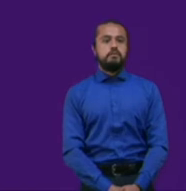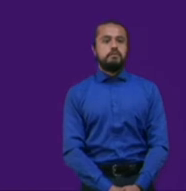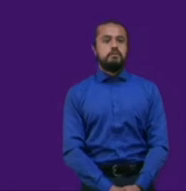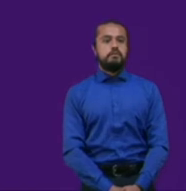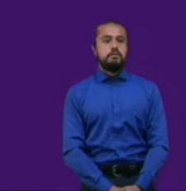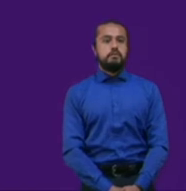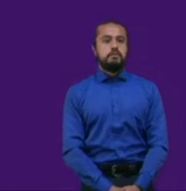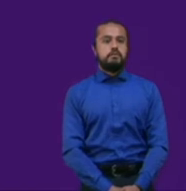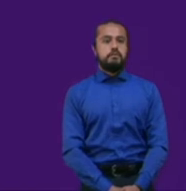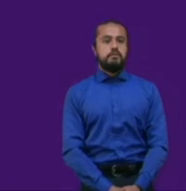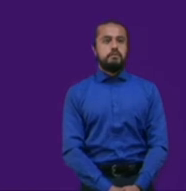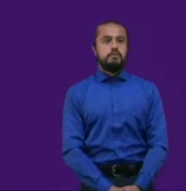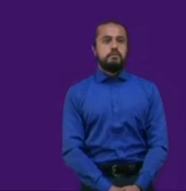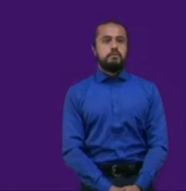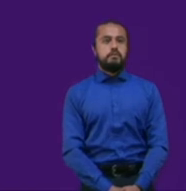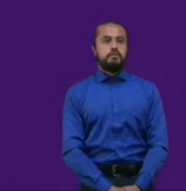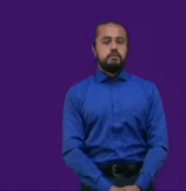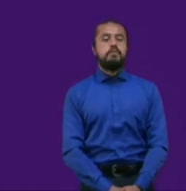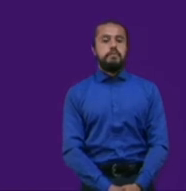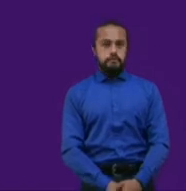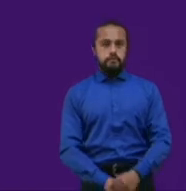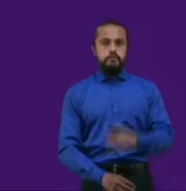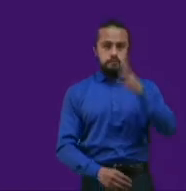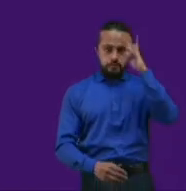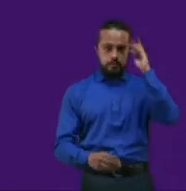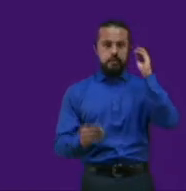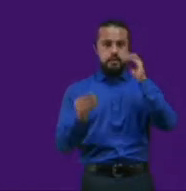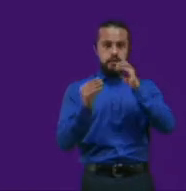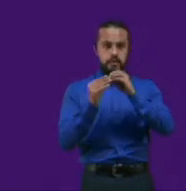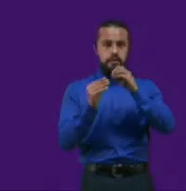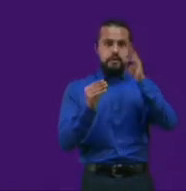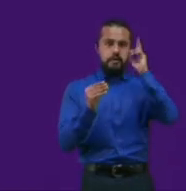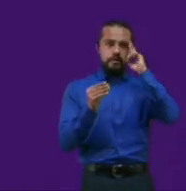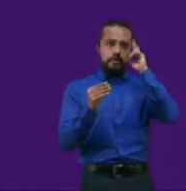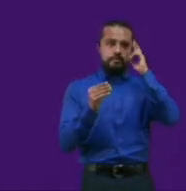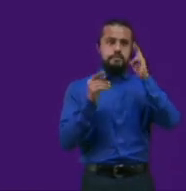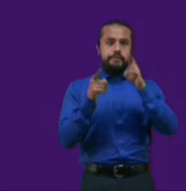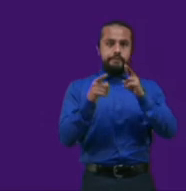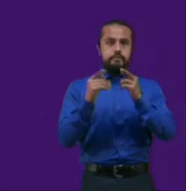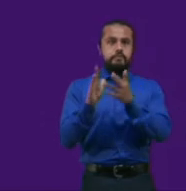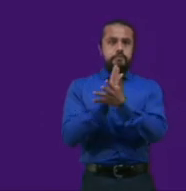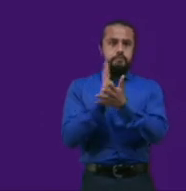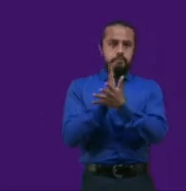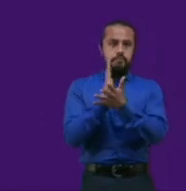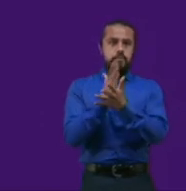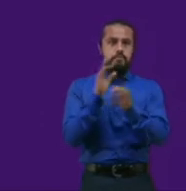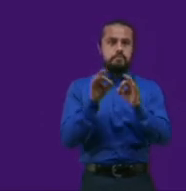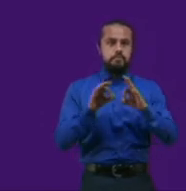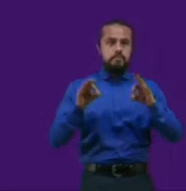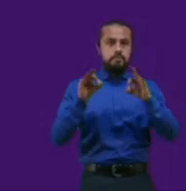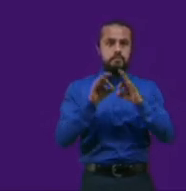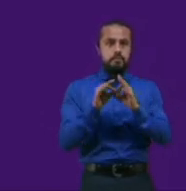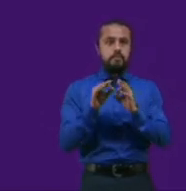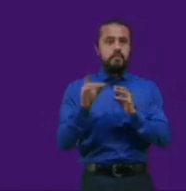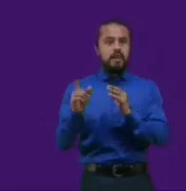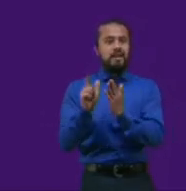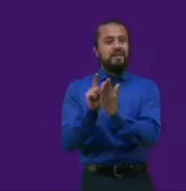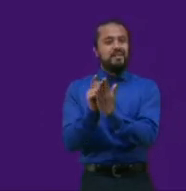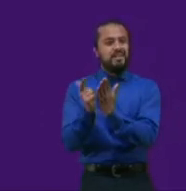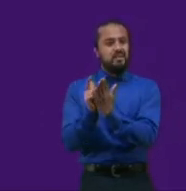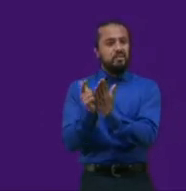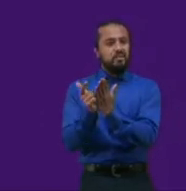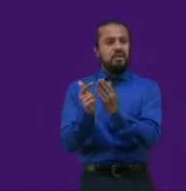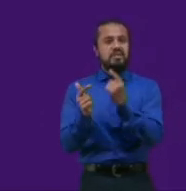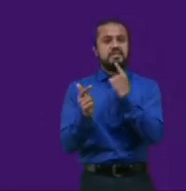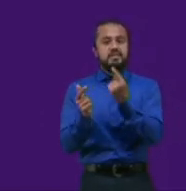100% de acuerdo, y tocas un tema que es muy, muy, muy importante. Hay un libro que habla sobre medir lo